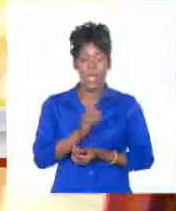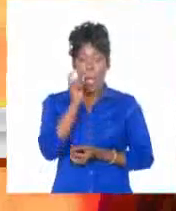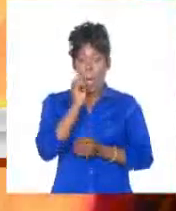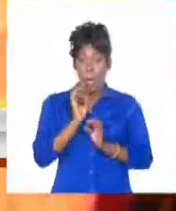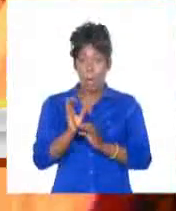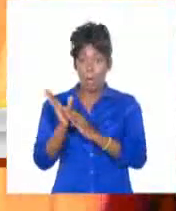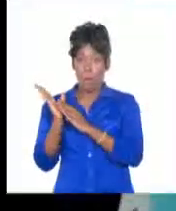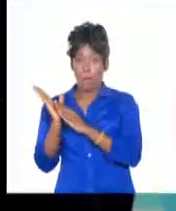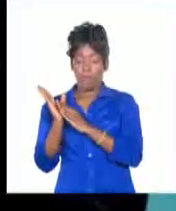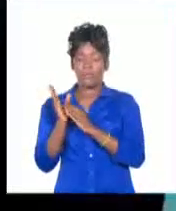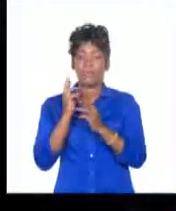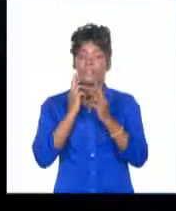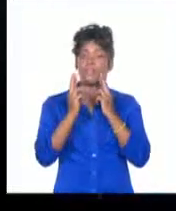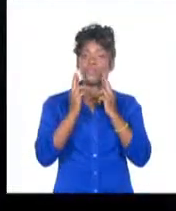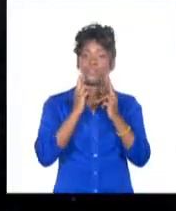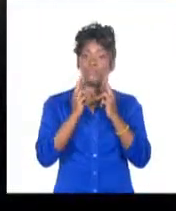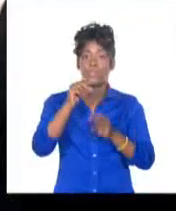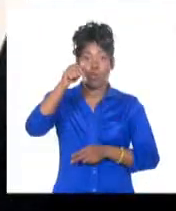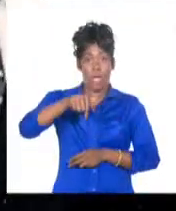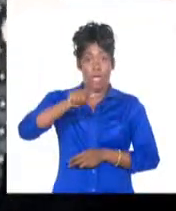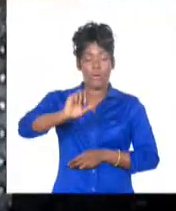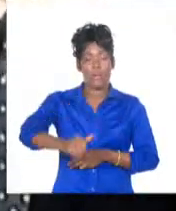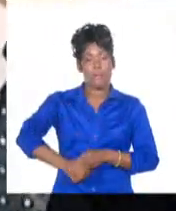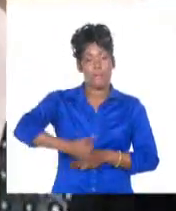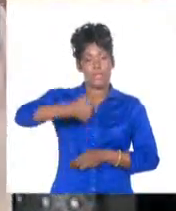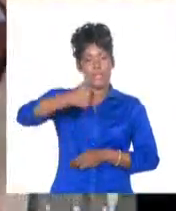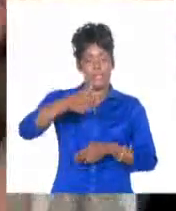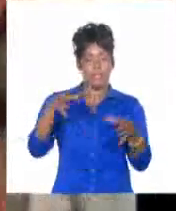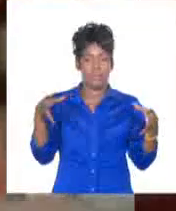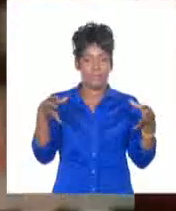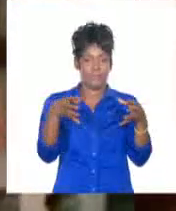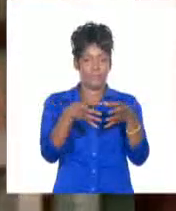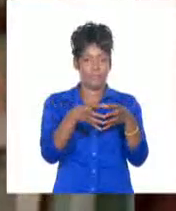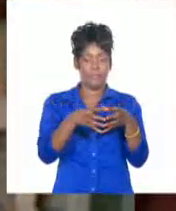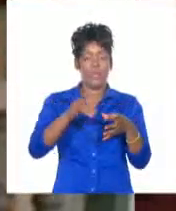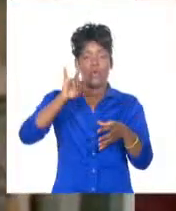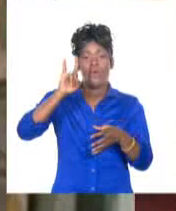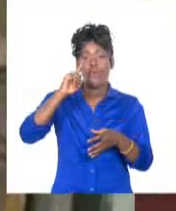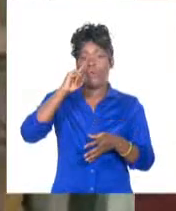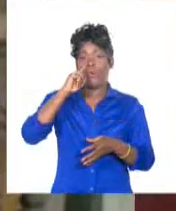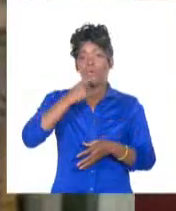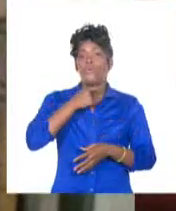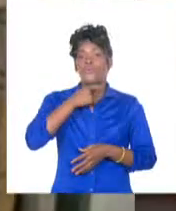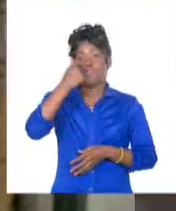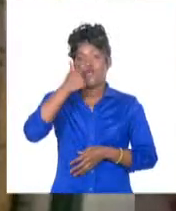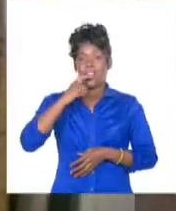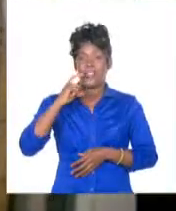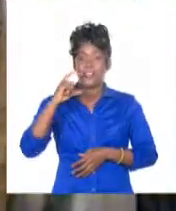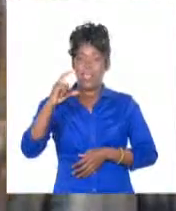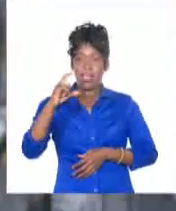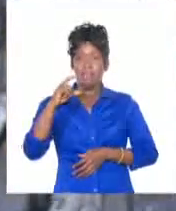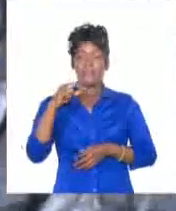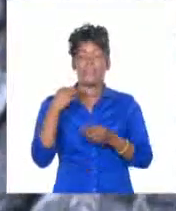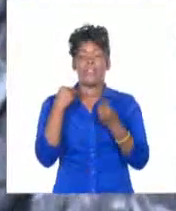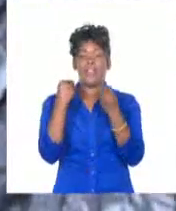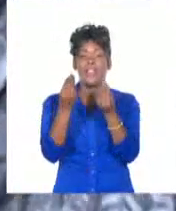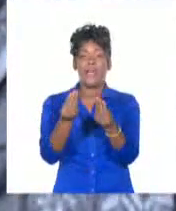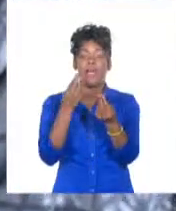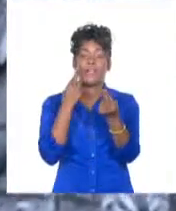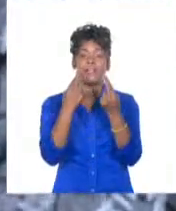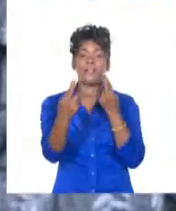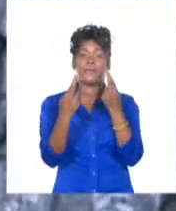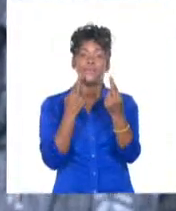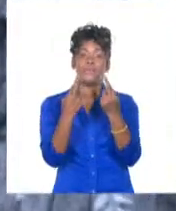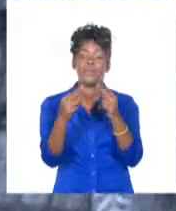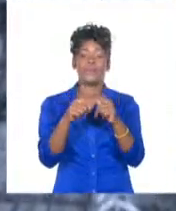es actualmente el presidente del Comité Provincial de la UNIAC en el territorio santiaguero, recibe el homenaje por sus aportes al desarrollo de